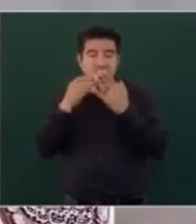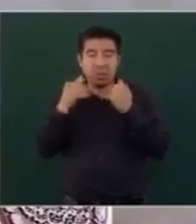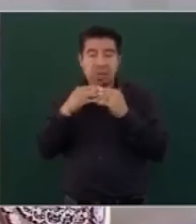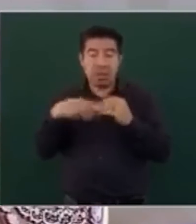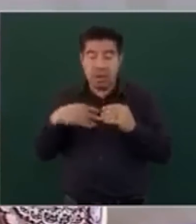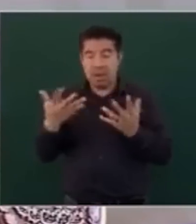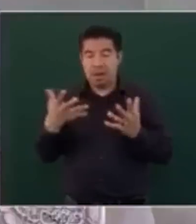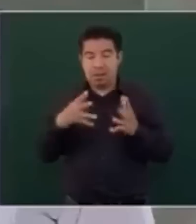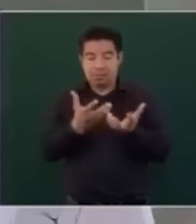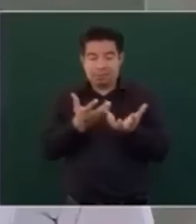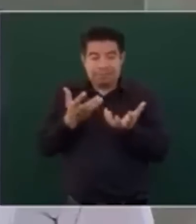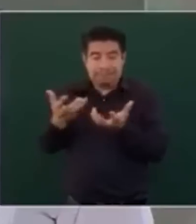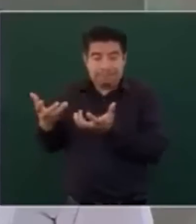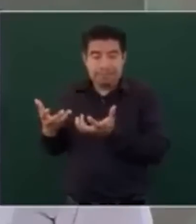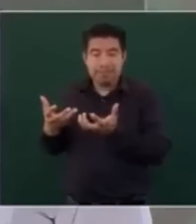una potencia.